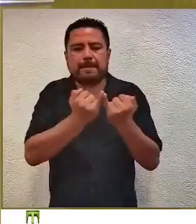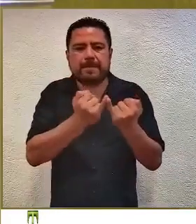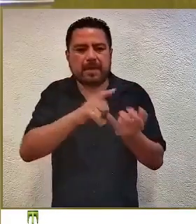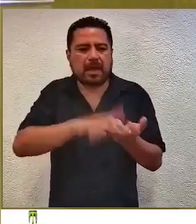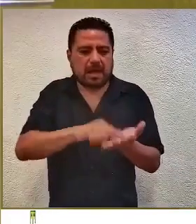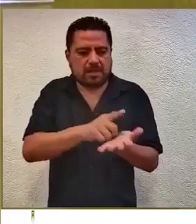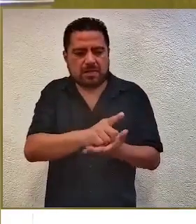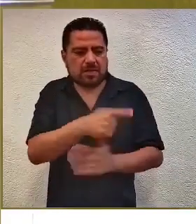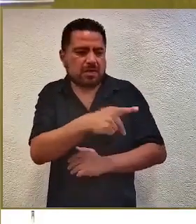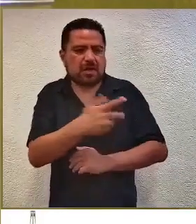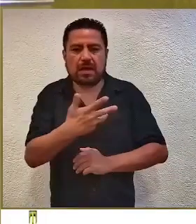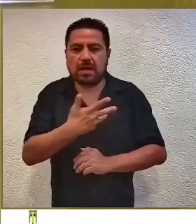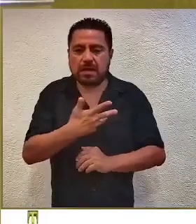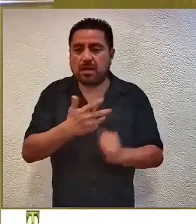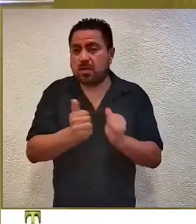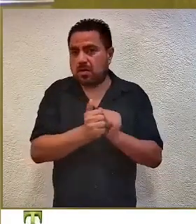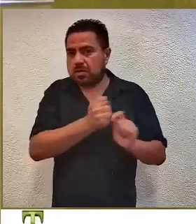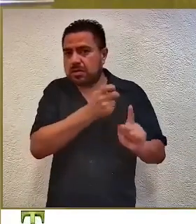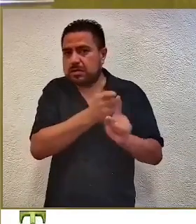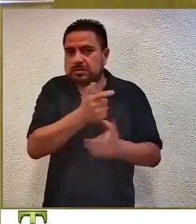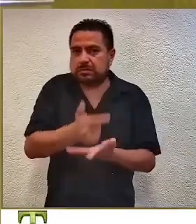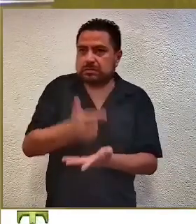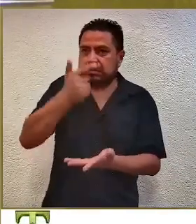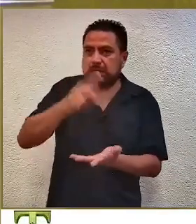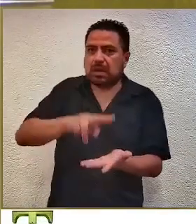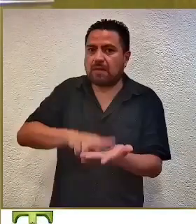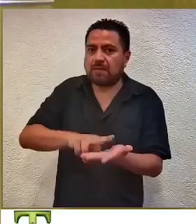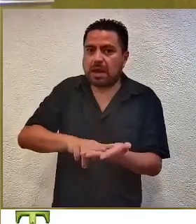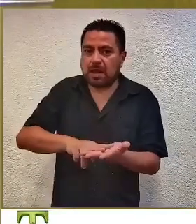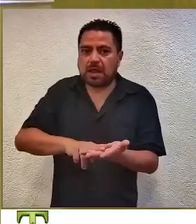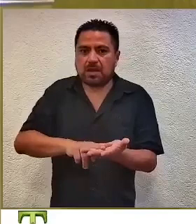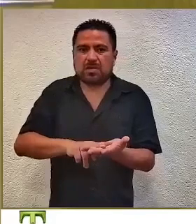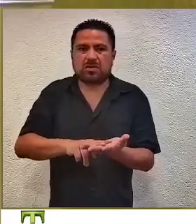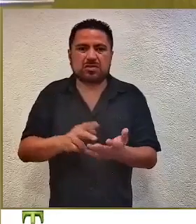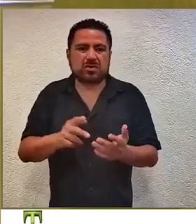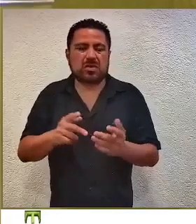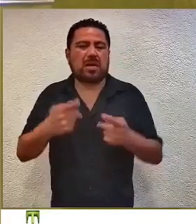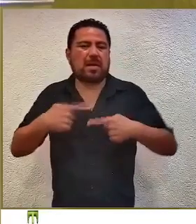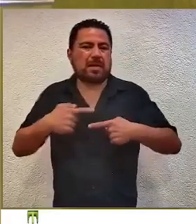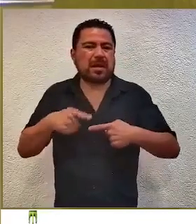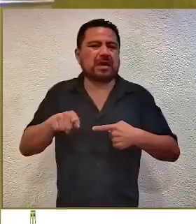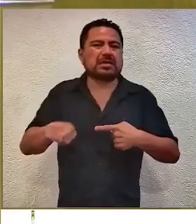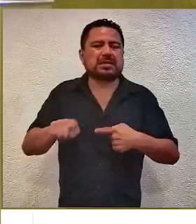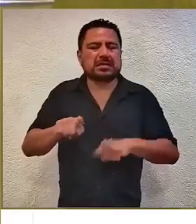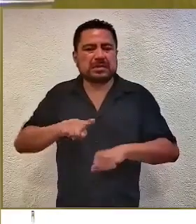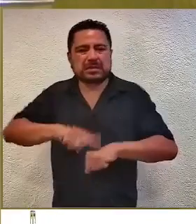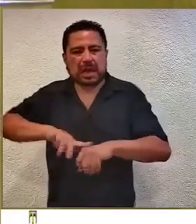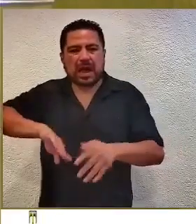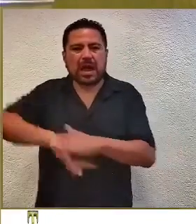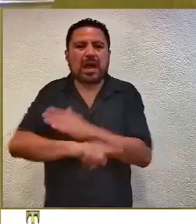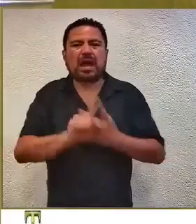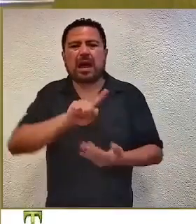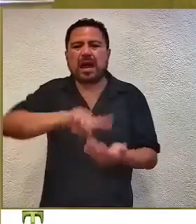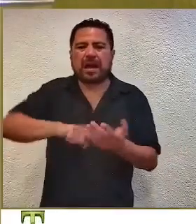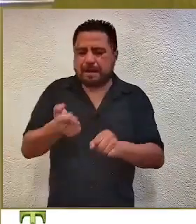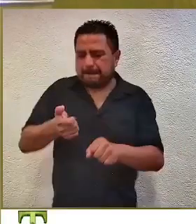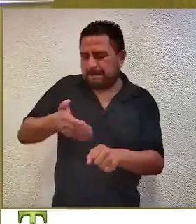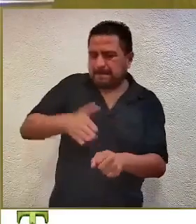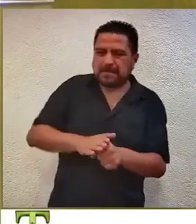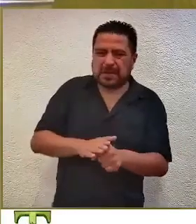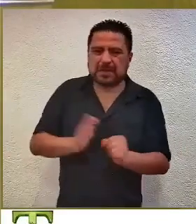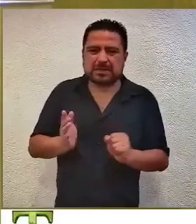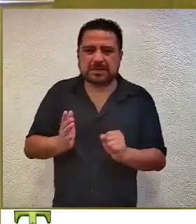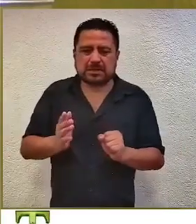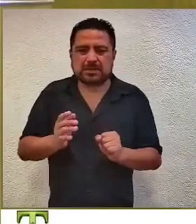derecho. Ello porque el agravio que hacen valer las y el impetrante se encuadra dentro de la esfera de los actos administrativos